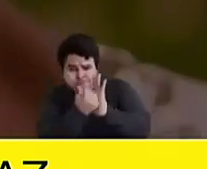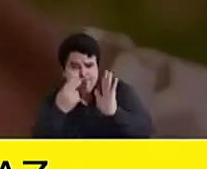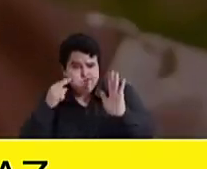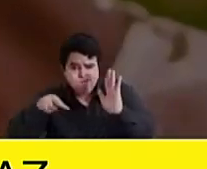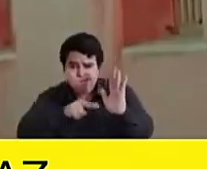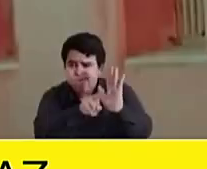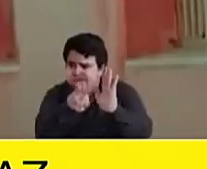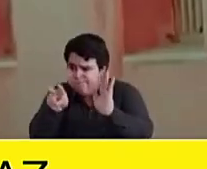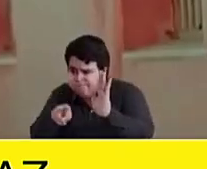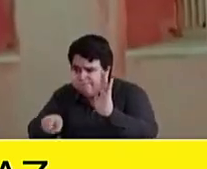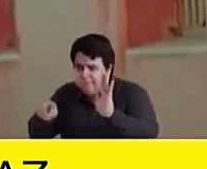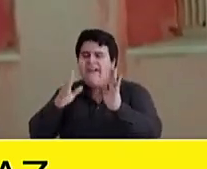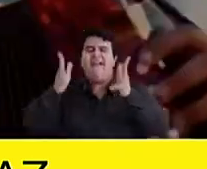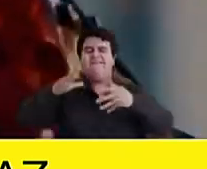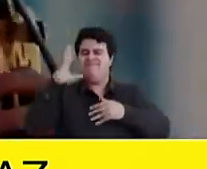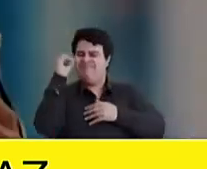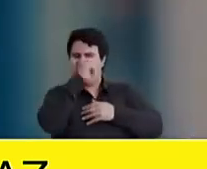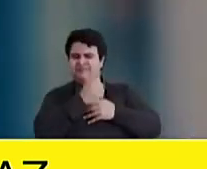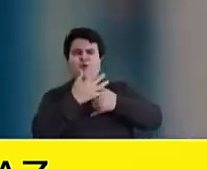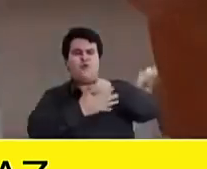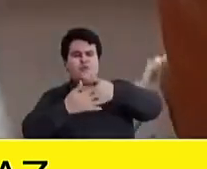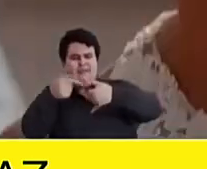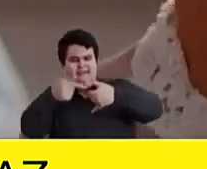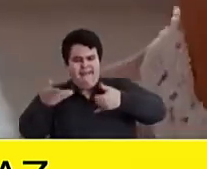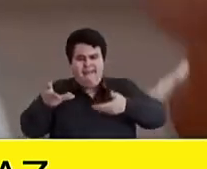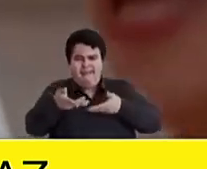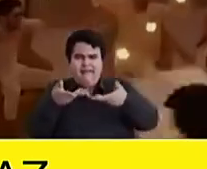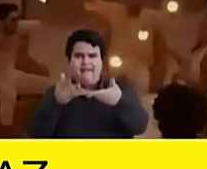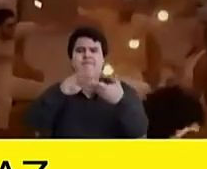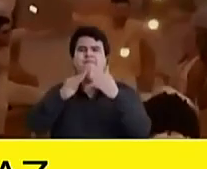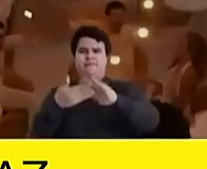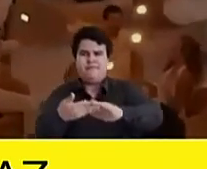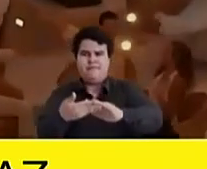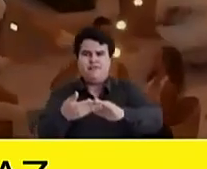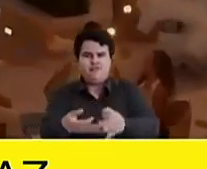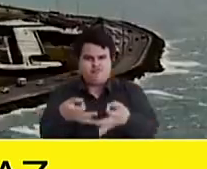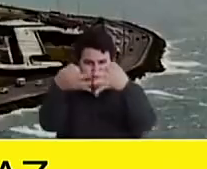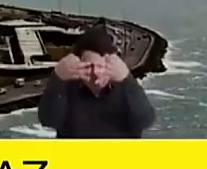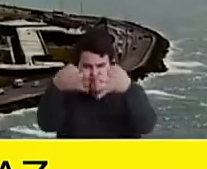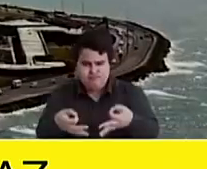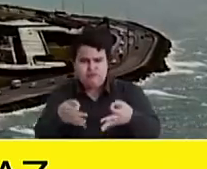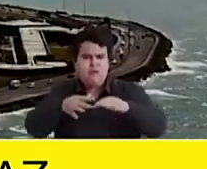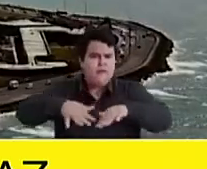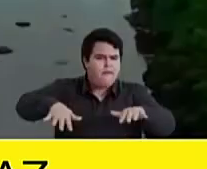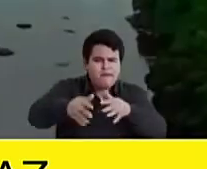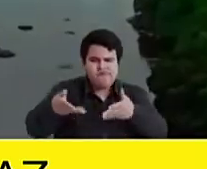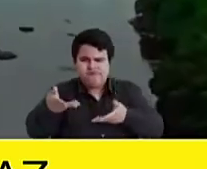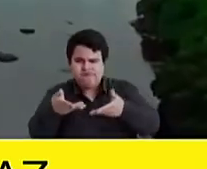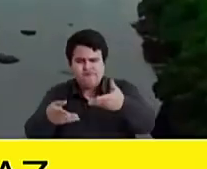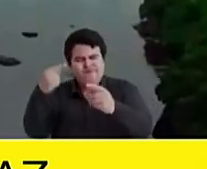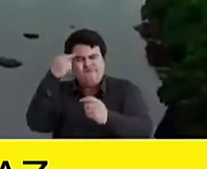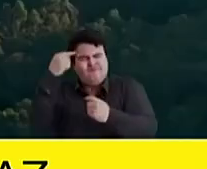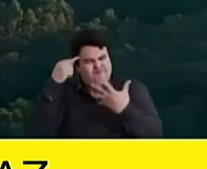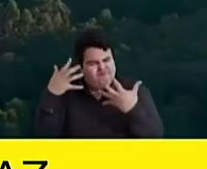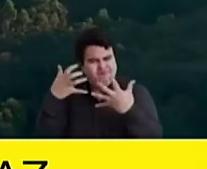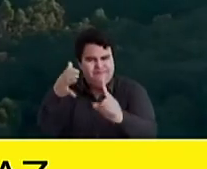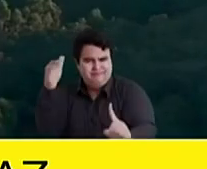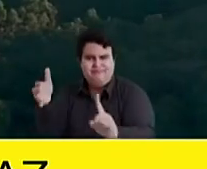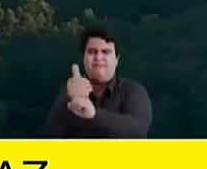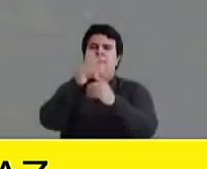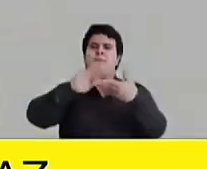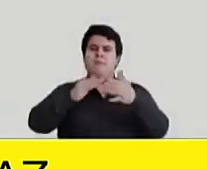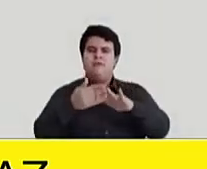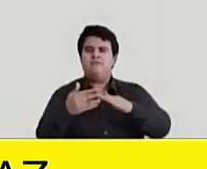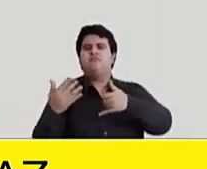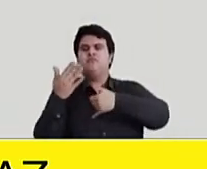y con el trabajo en ese sentido, pues que prefiramos consumir este tipo de bienes y servicios que